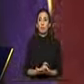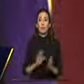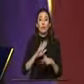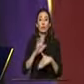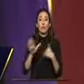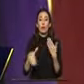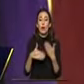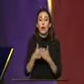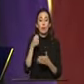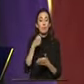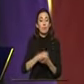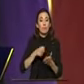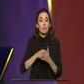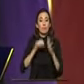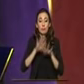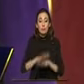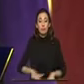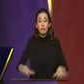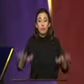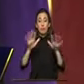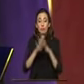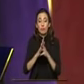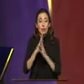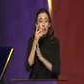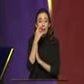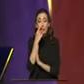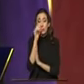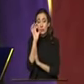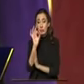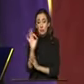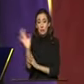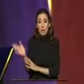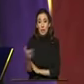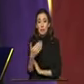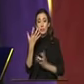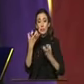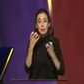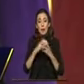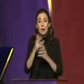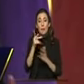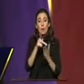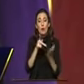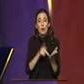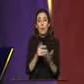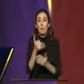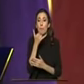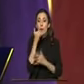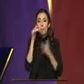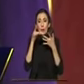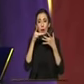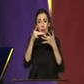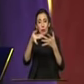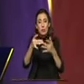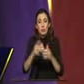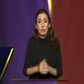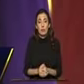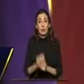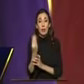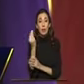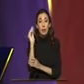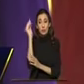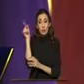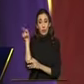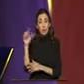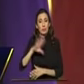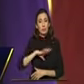todo ese esfuerzo sea devorado por los intereses de un programa mal concebido. Estos jóvenes destacados son nuestro